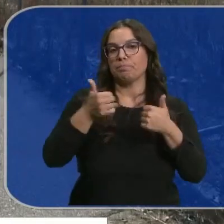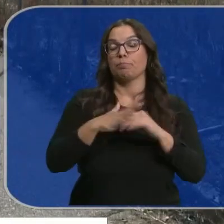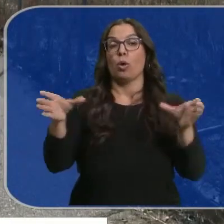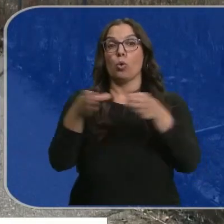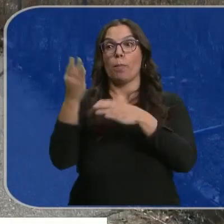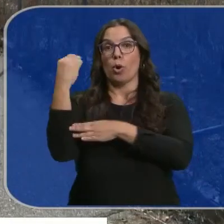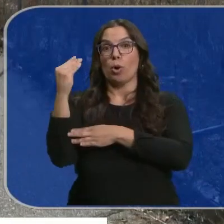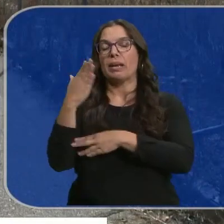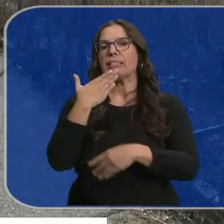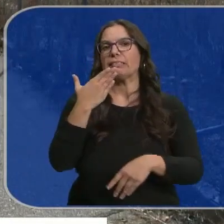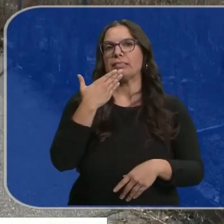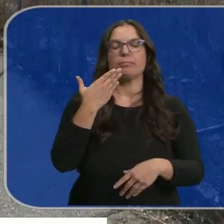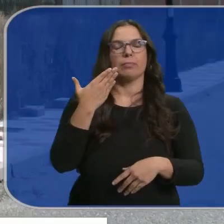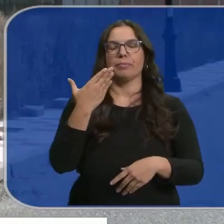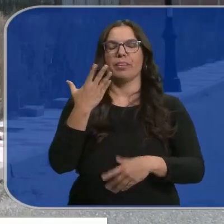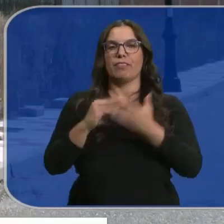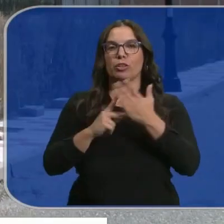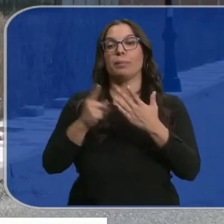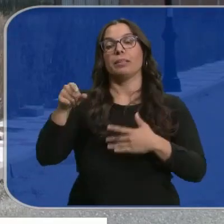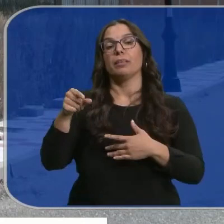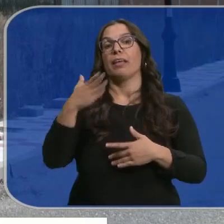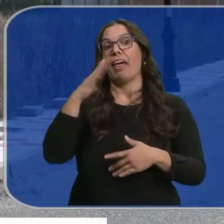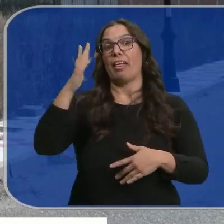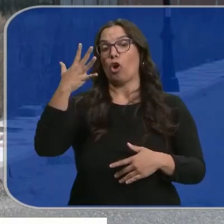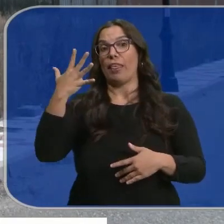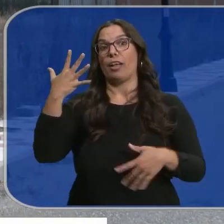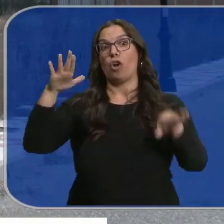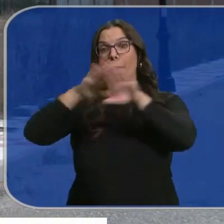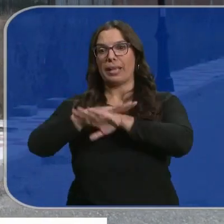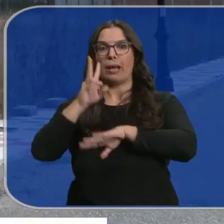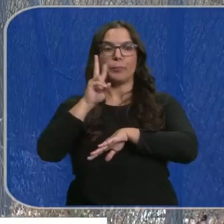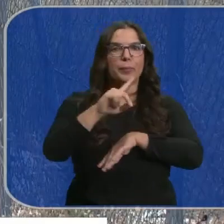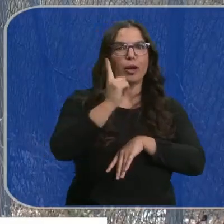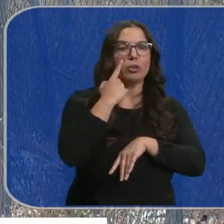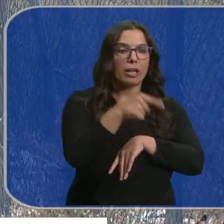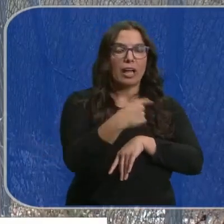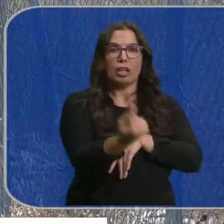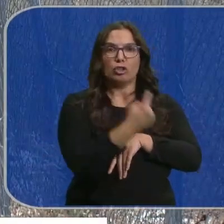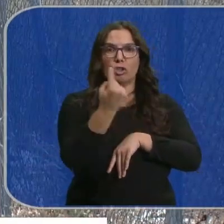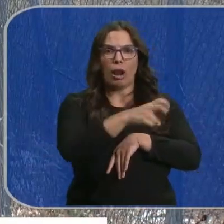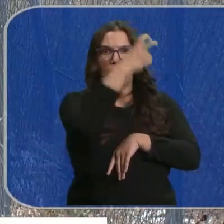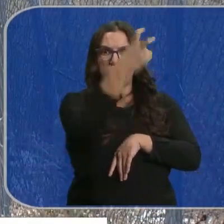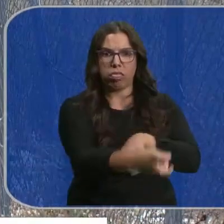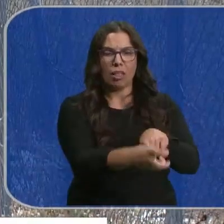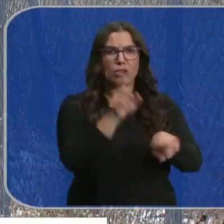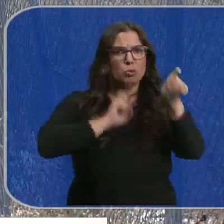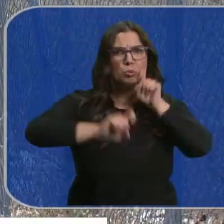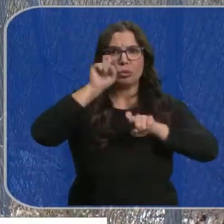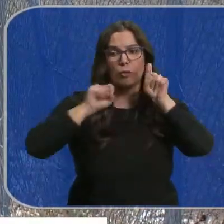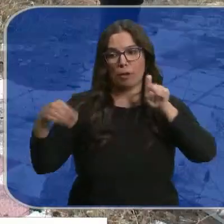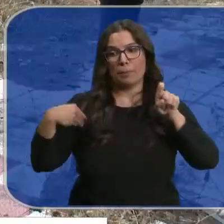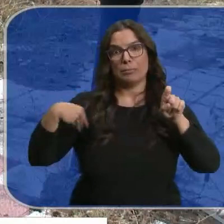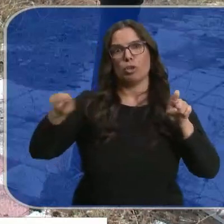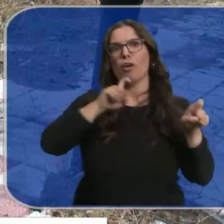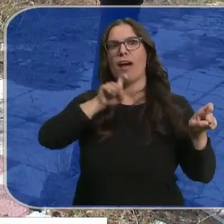de jóvenes los que alrededor de las 5 de la mañana se encontraron a la menor. Estaba sola, tendida en el suelo y llorando y fueron ellos mismos los que